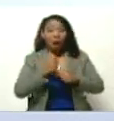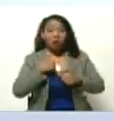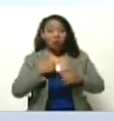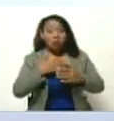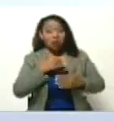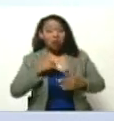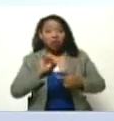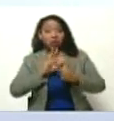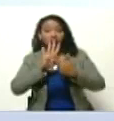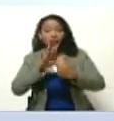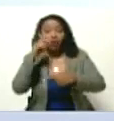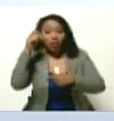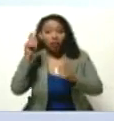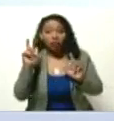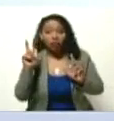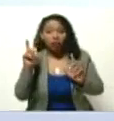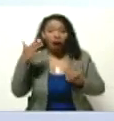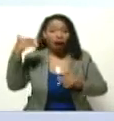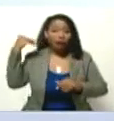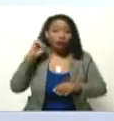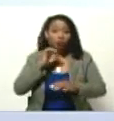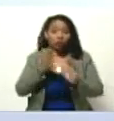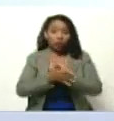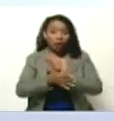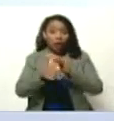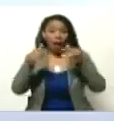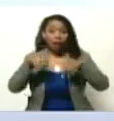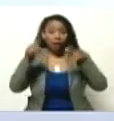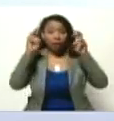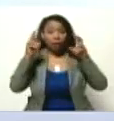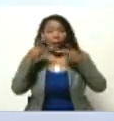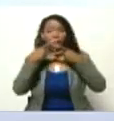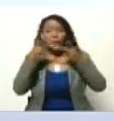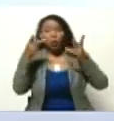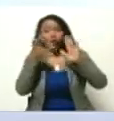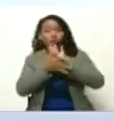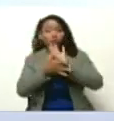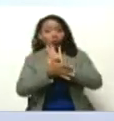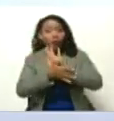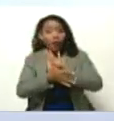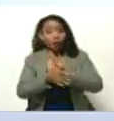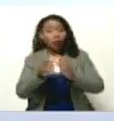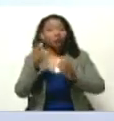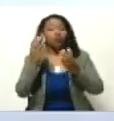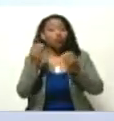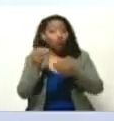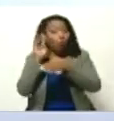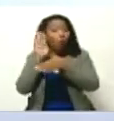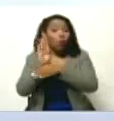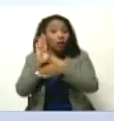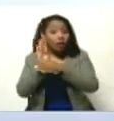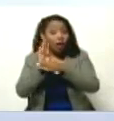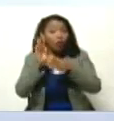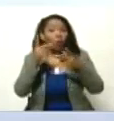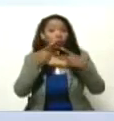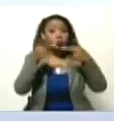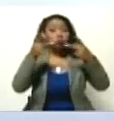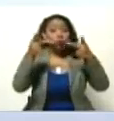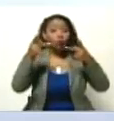este tema de la promoción, tengamos cuidado, pues de eso hemos vivido muchas cosas